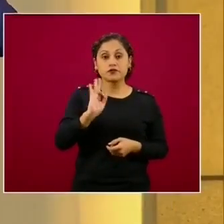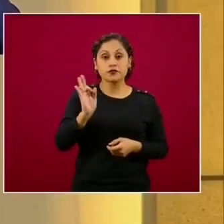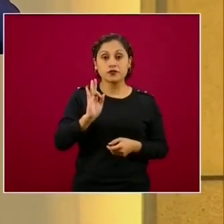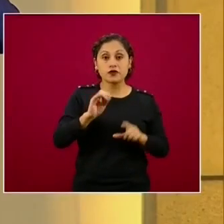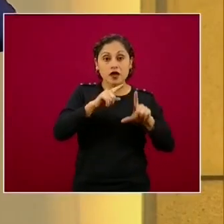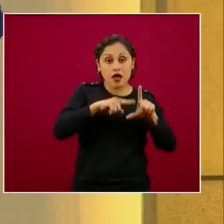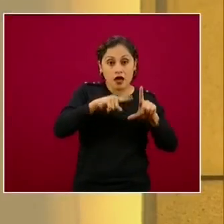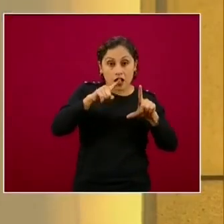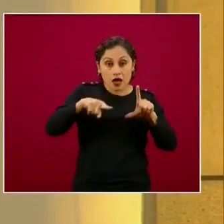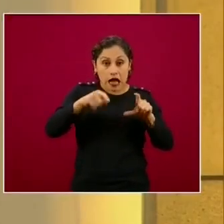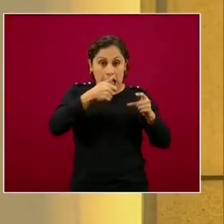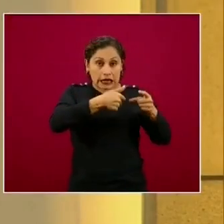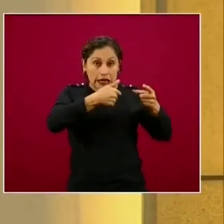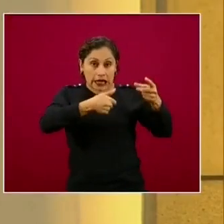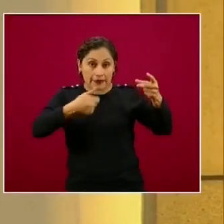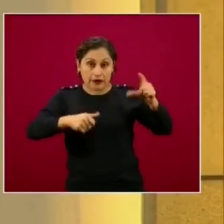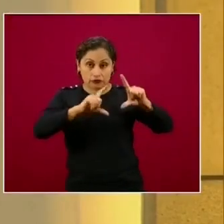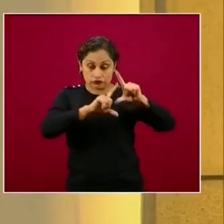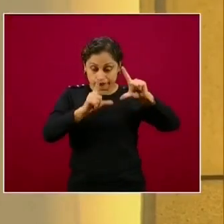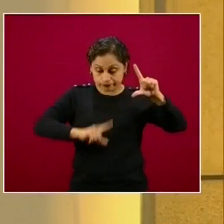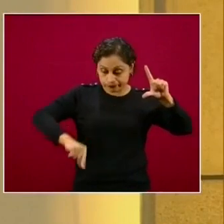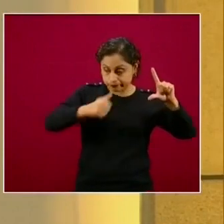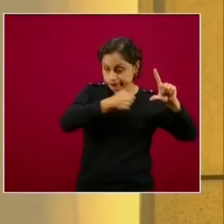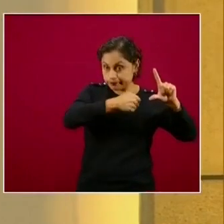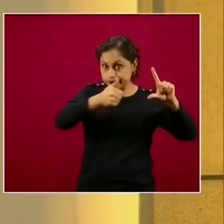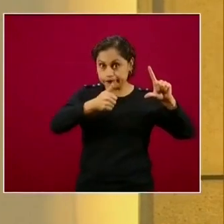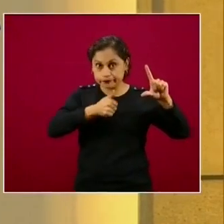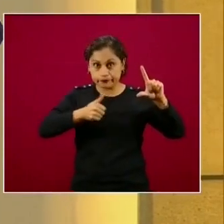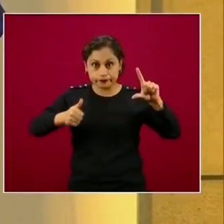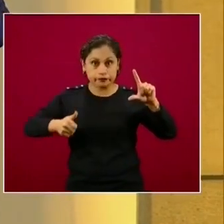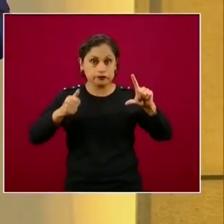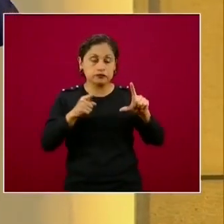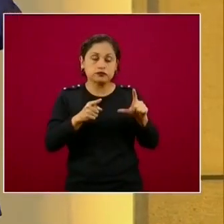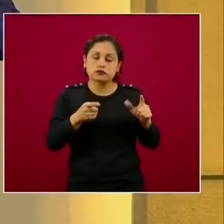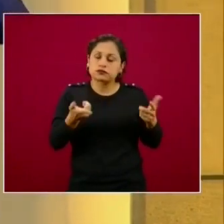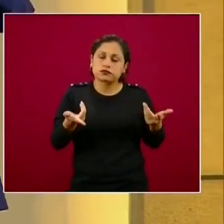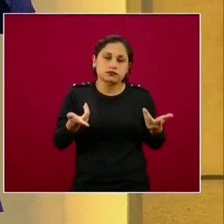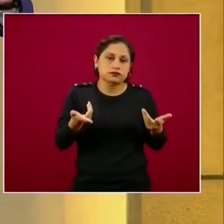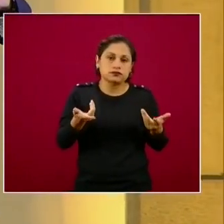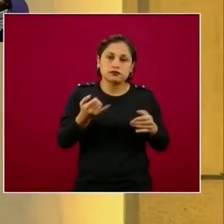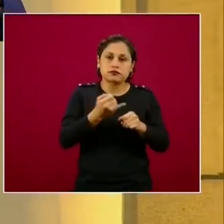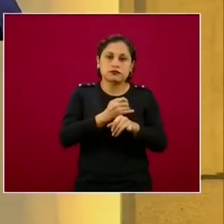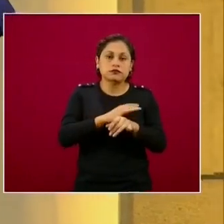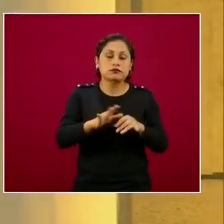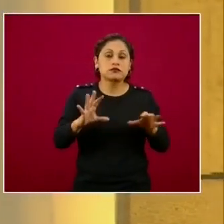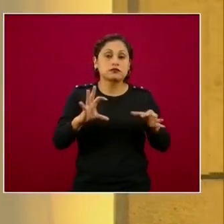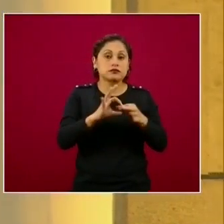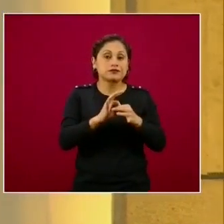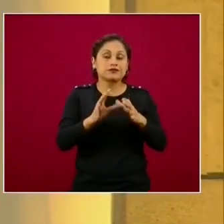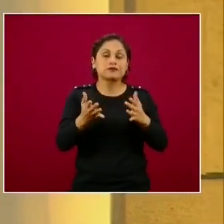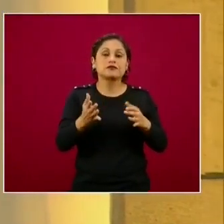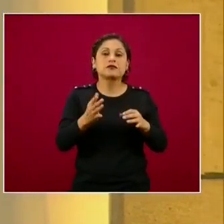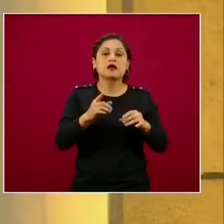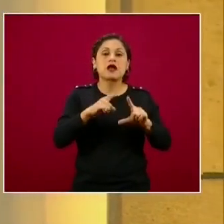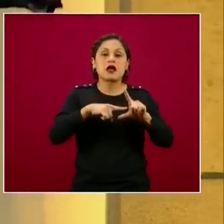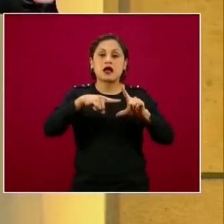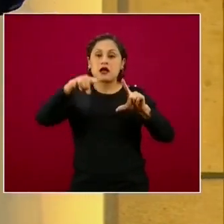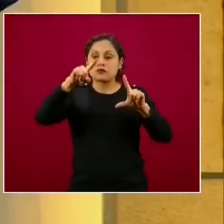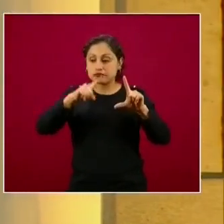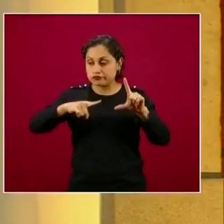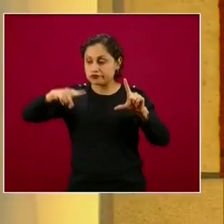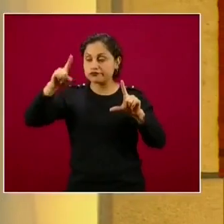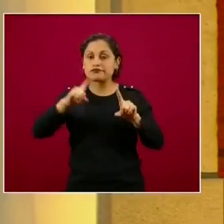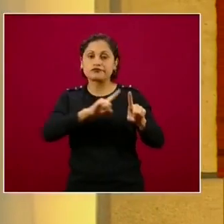epidémicas, como hemos mencionado, estas están desfasadas temporalmente unas de otras y en conjunto